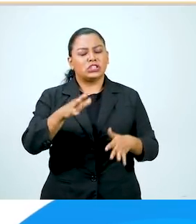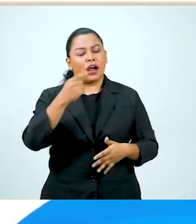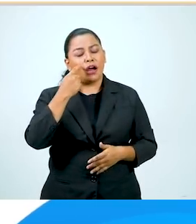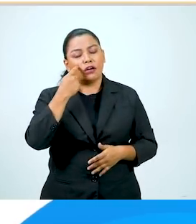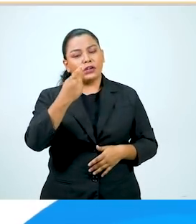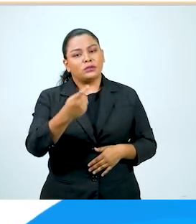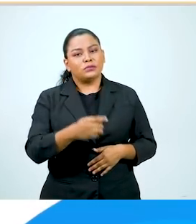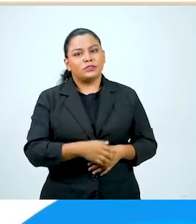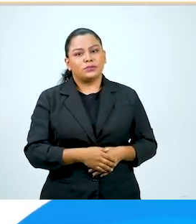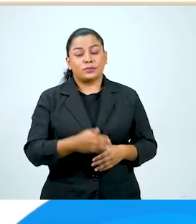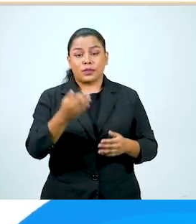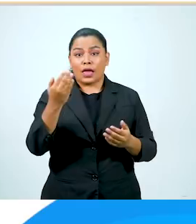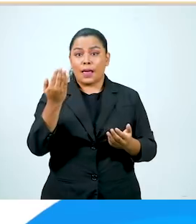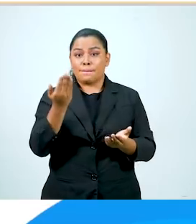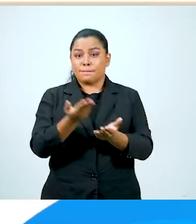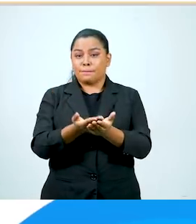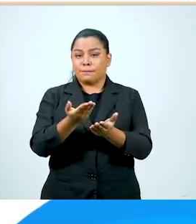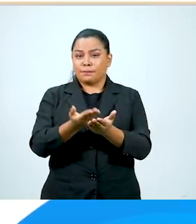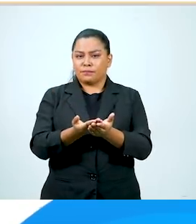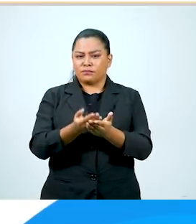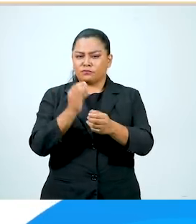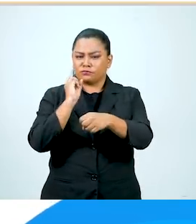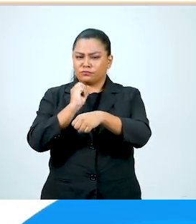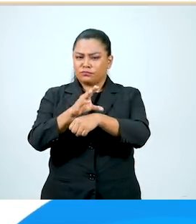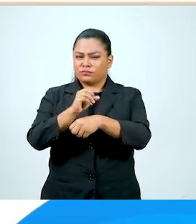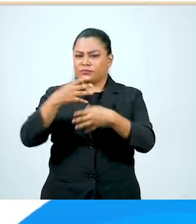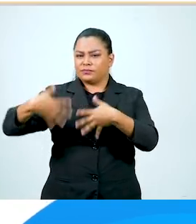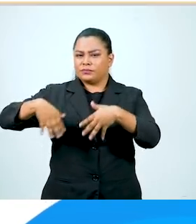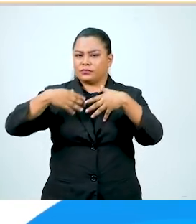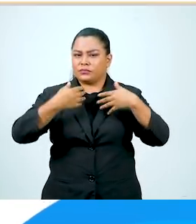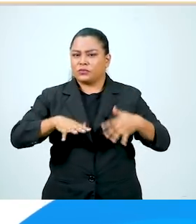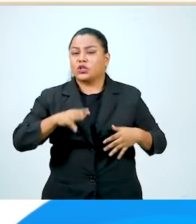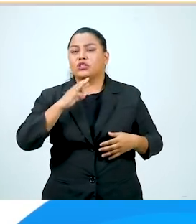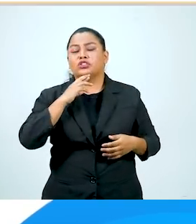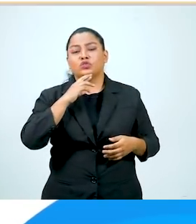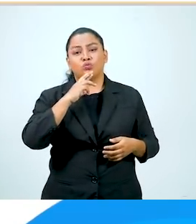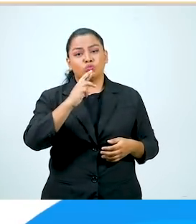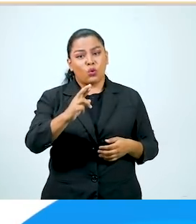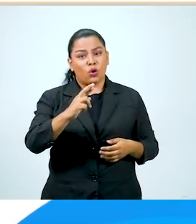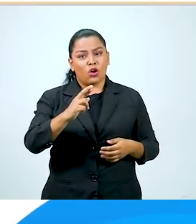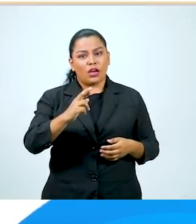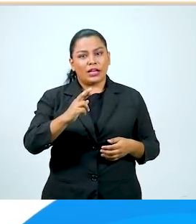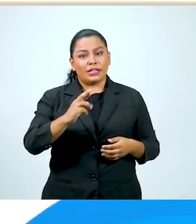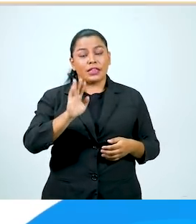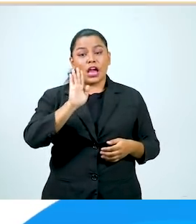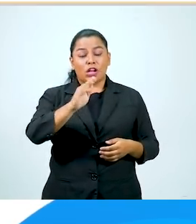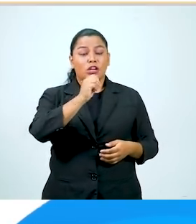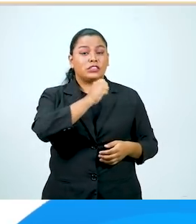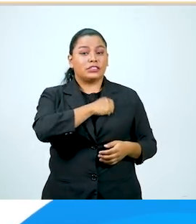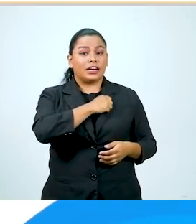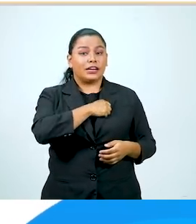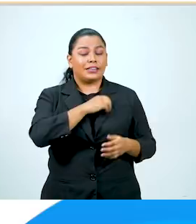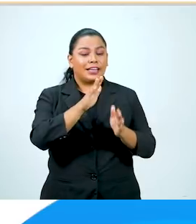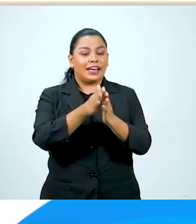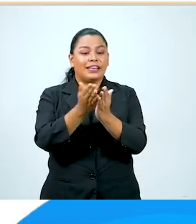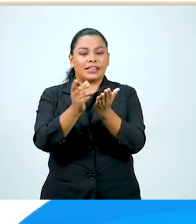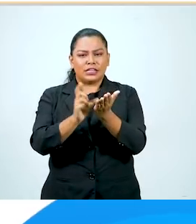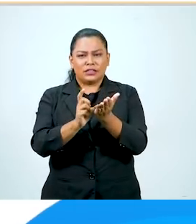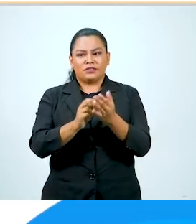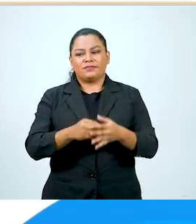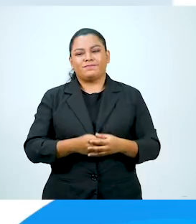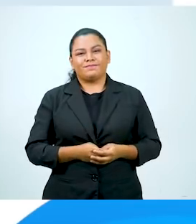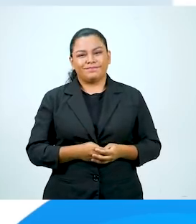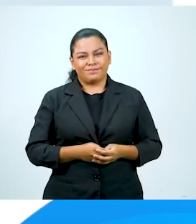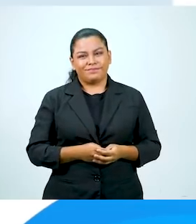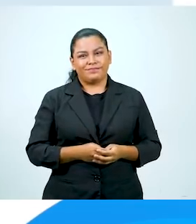podemos notar, el propósito de las orientaciones específicas responde a la asignación de la actividad en el libro de texto.